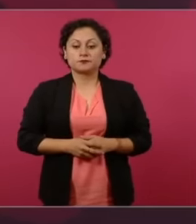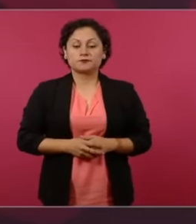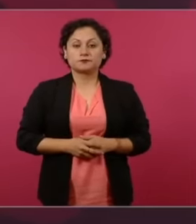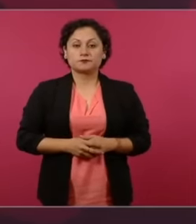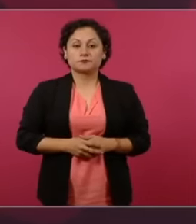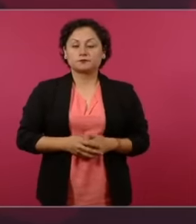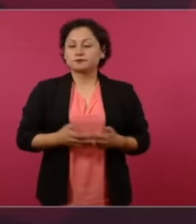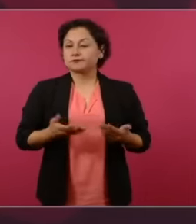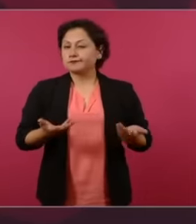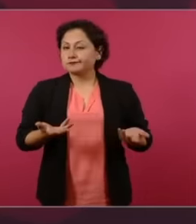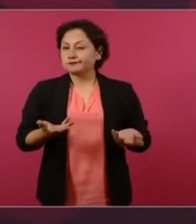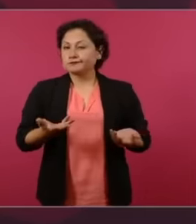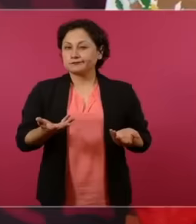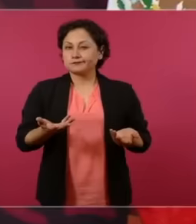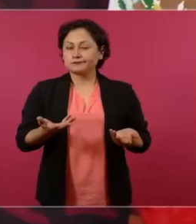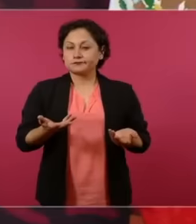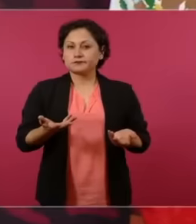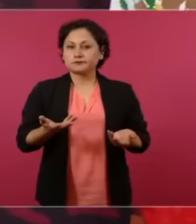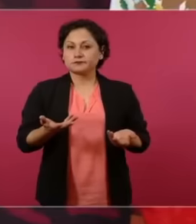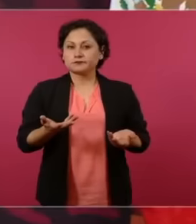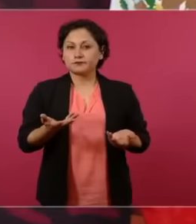Estamos hablando de